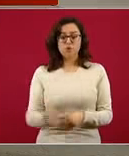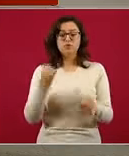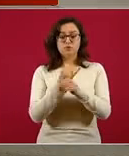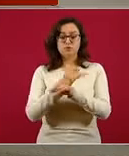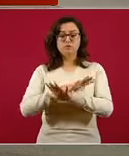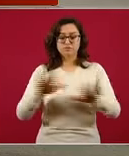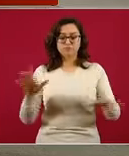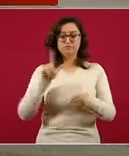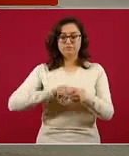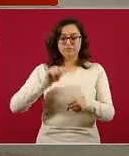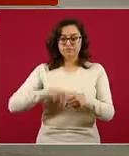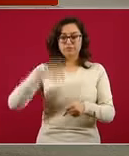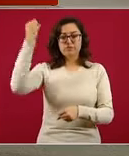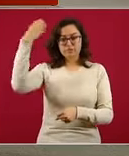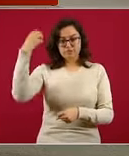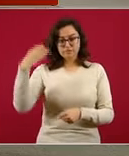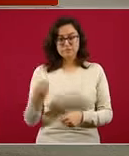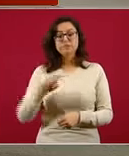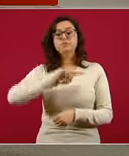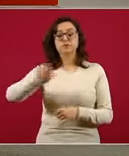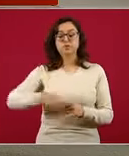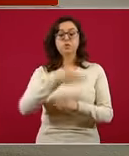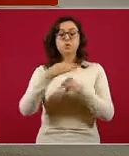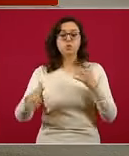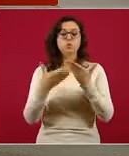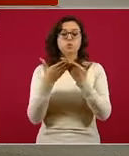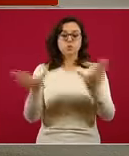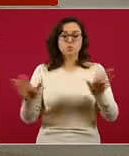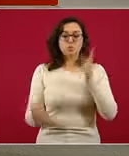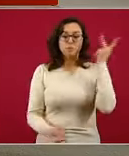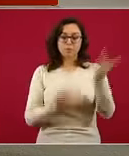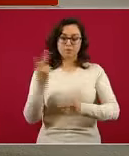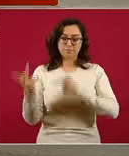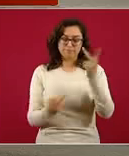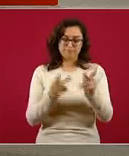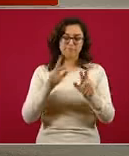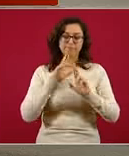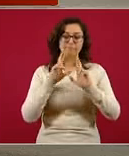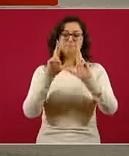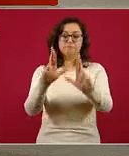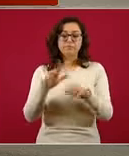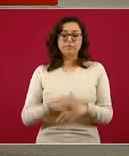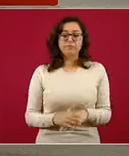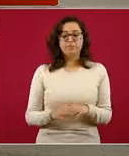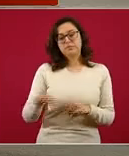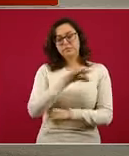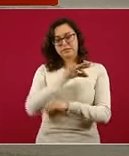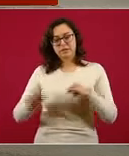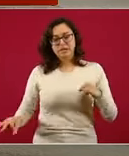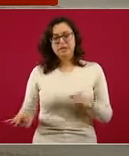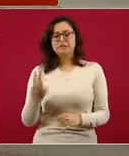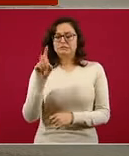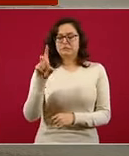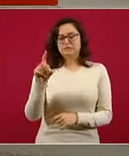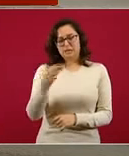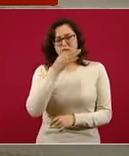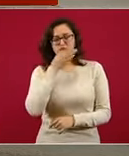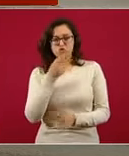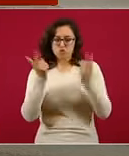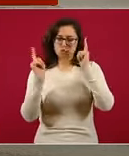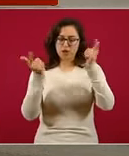semáforo y abrimos a preguntas y comentarios. Vamos a procurar dejar al menos 30 minutos para las preguntas y le pido al doctor